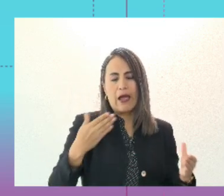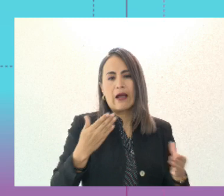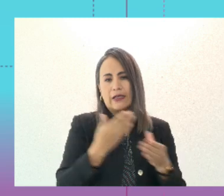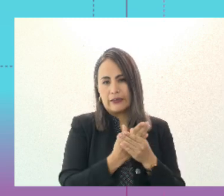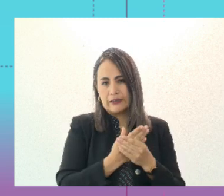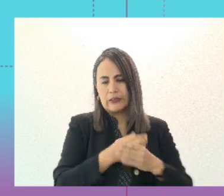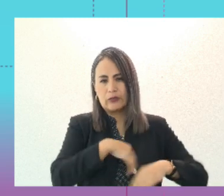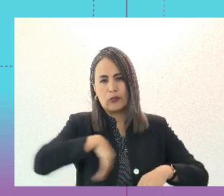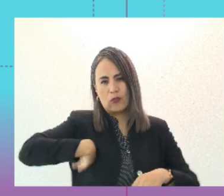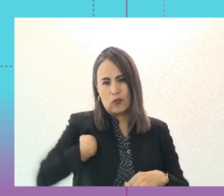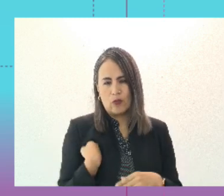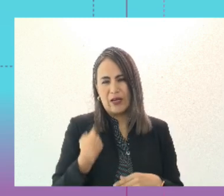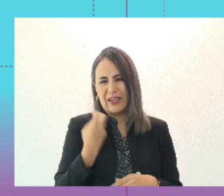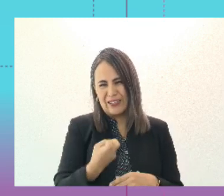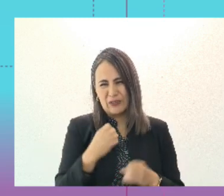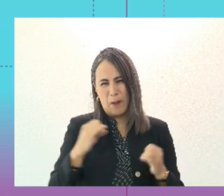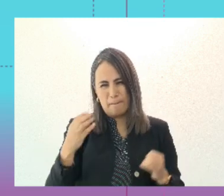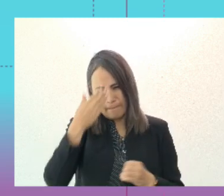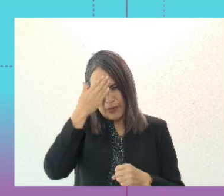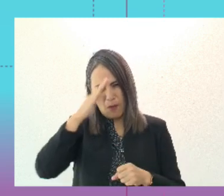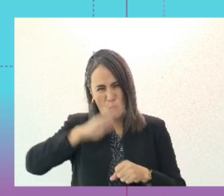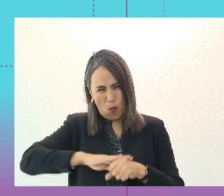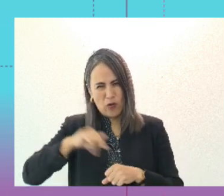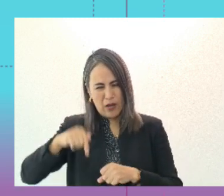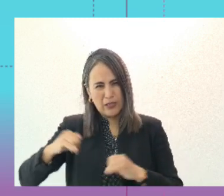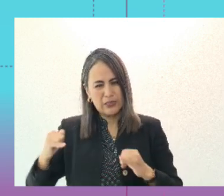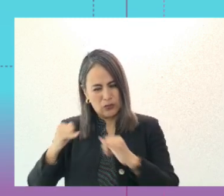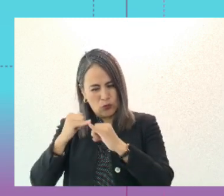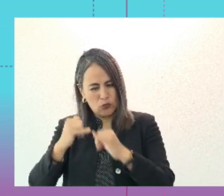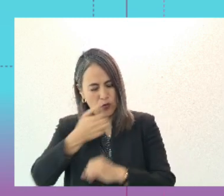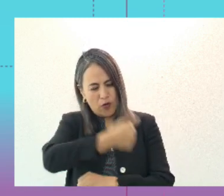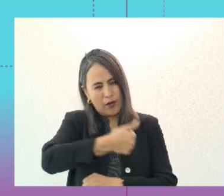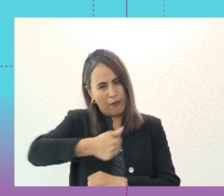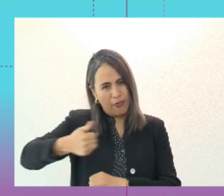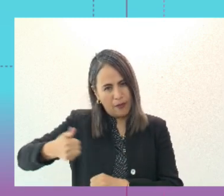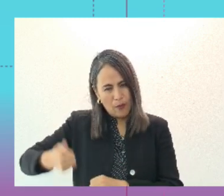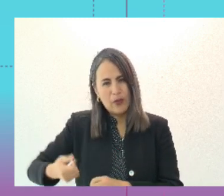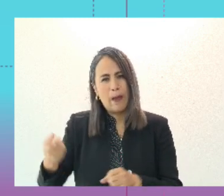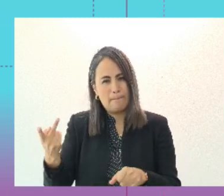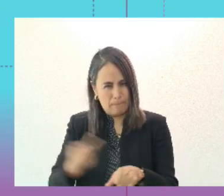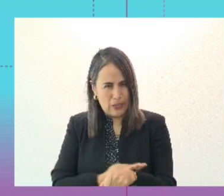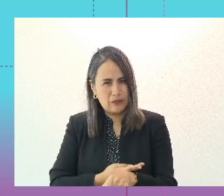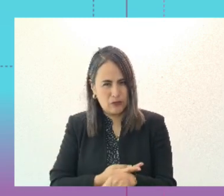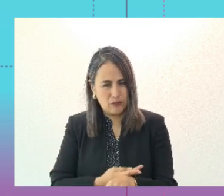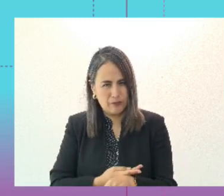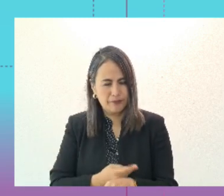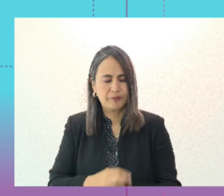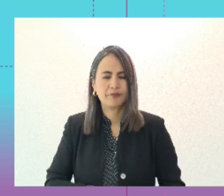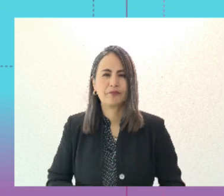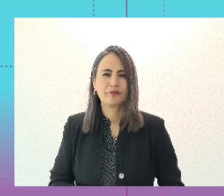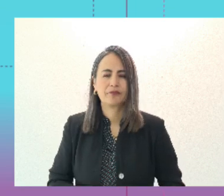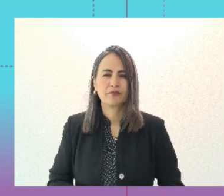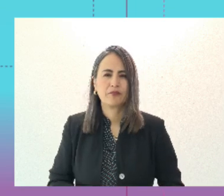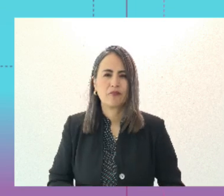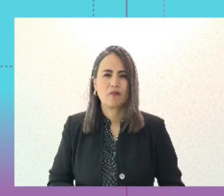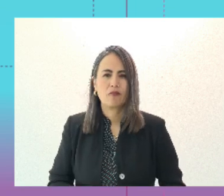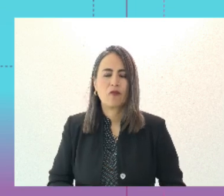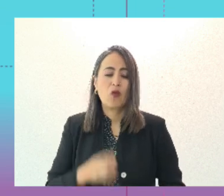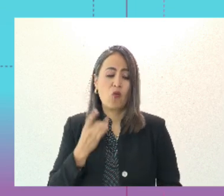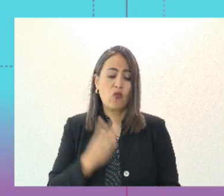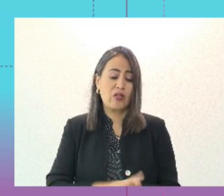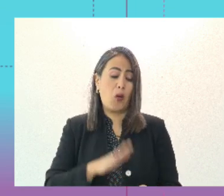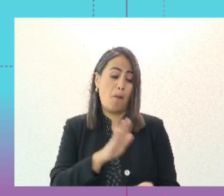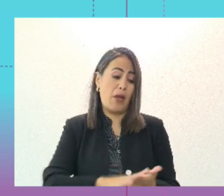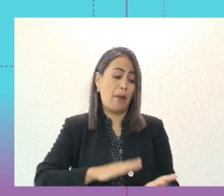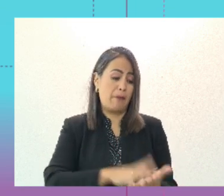dar esa memoria institucional y son los archivos lo que son, va más allá de ser simples repositorios de